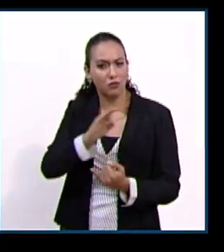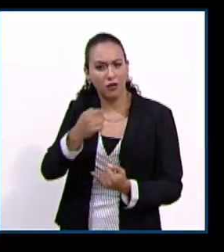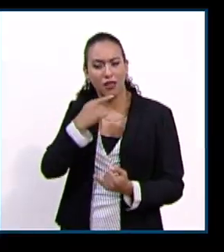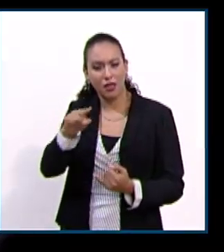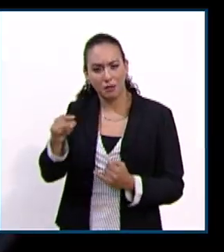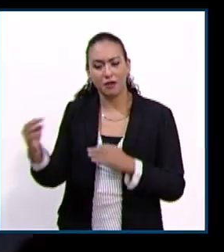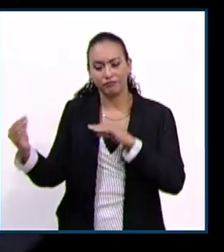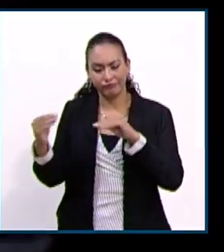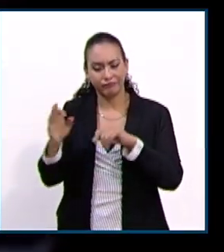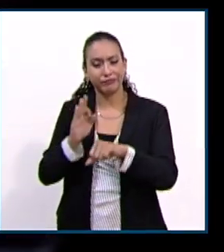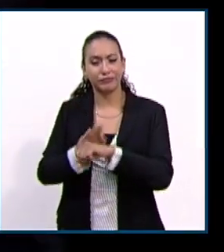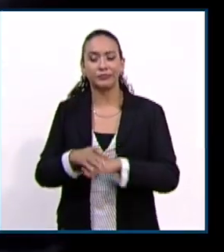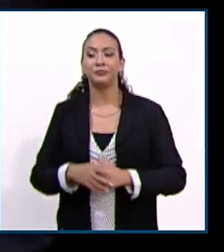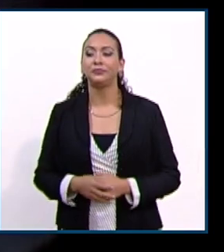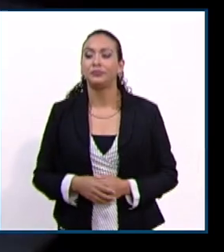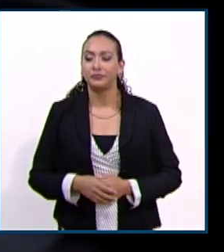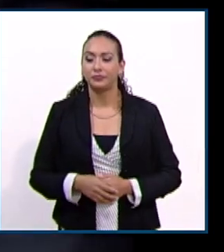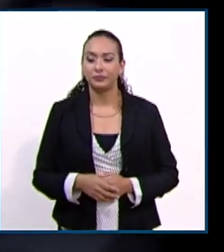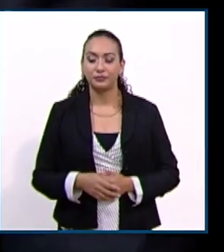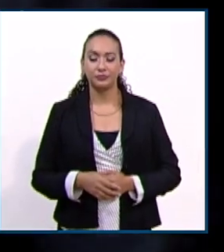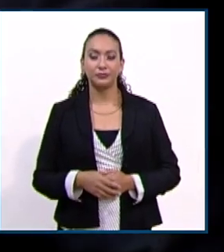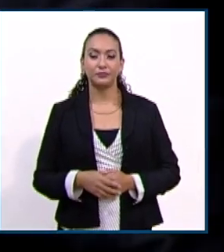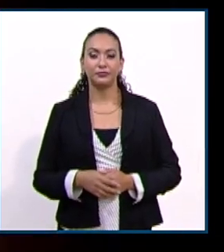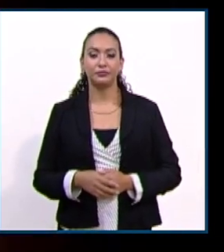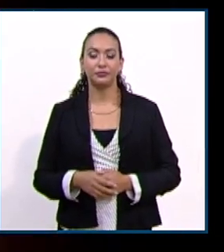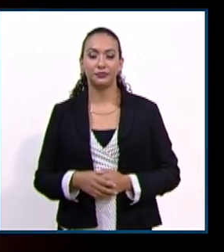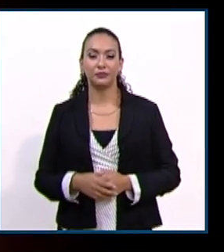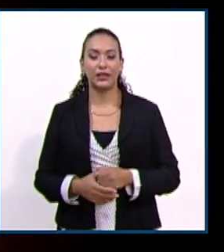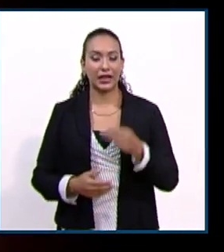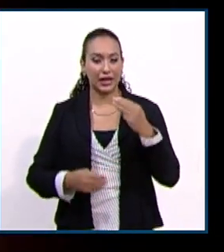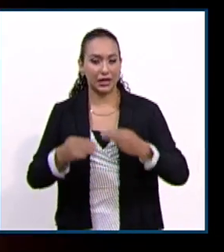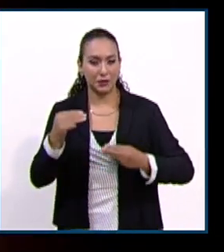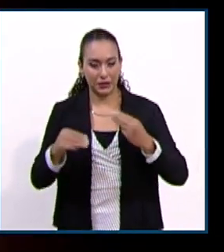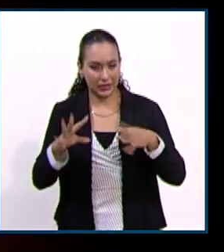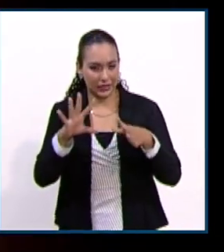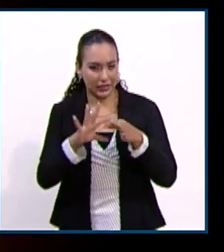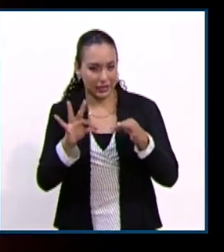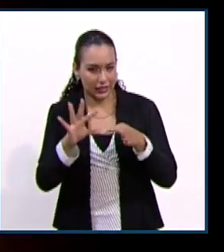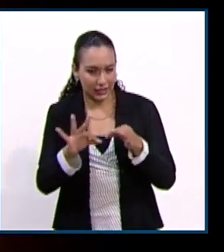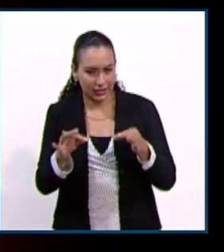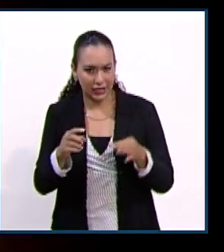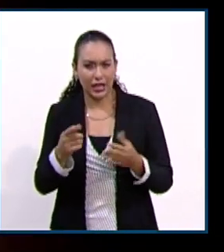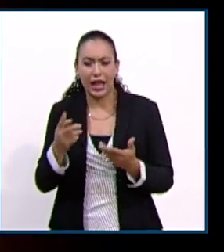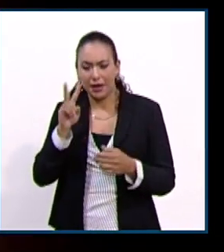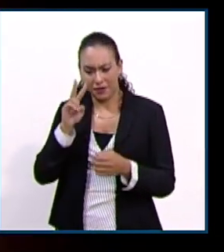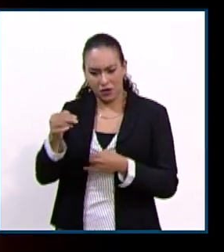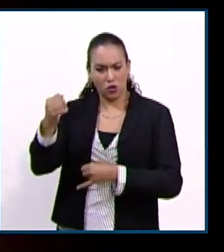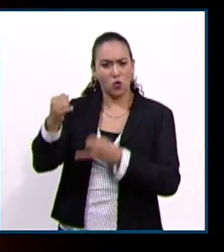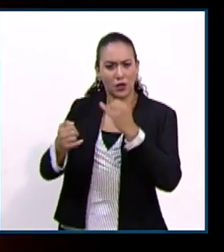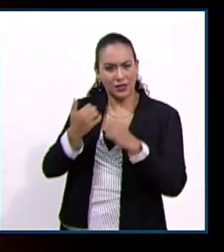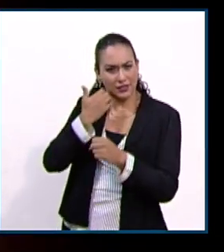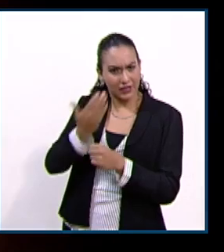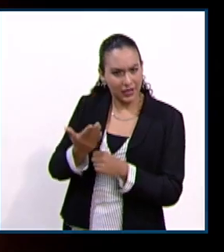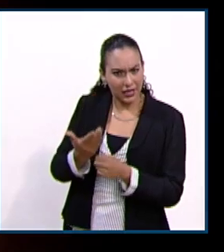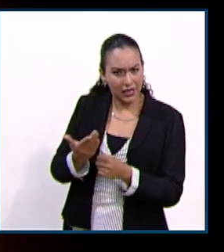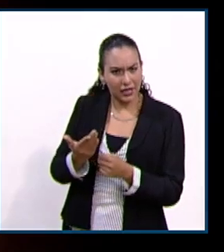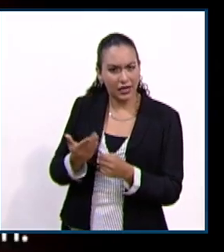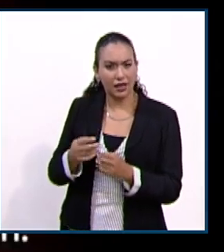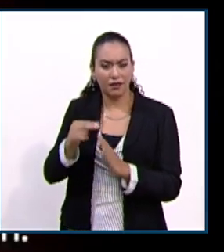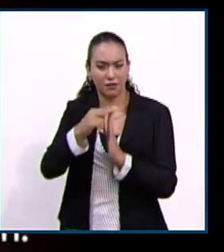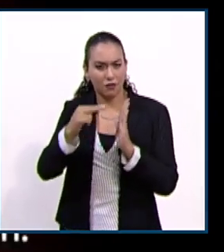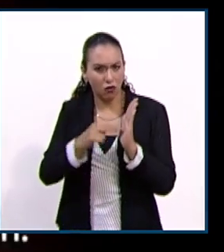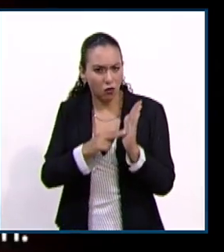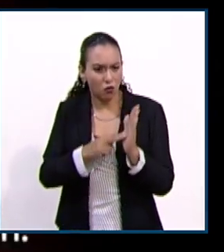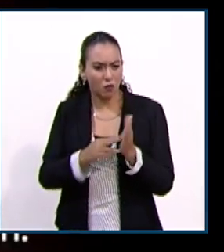No es el juez entonces el que en el uso de las facultades que tiene pretenda beneficiarse de paralizar una norma,